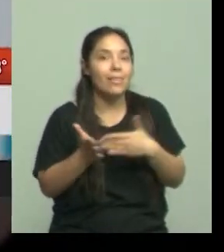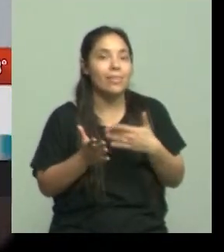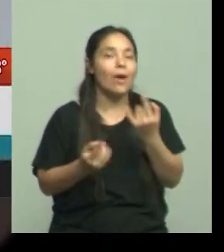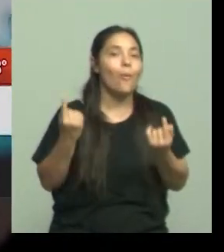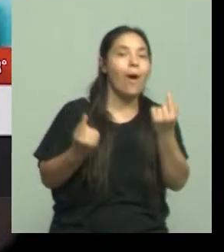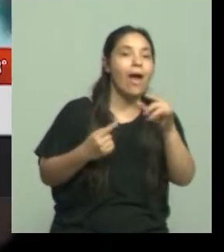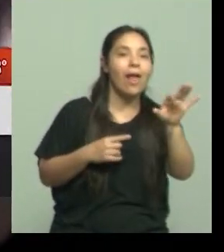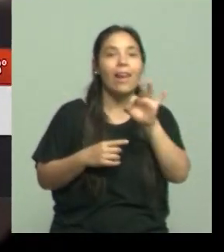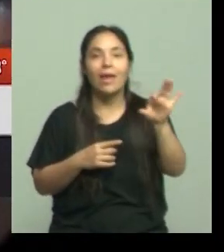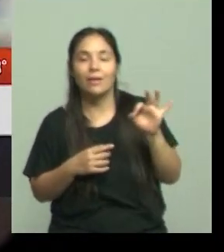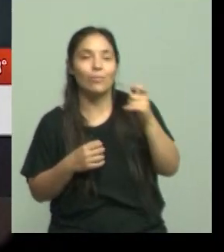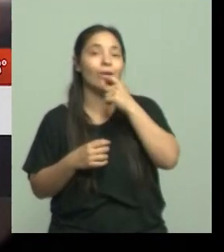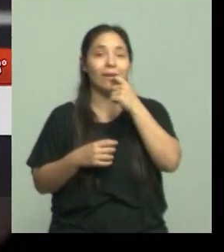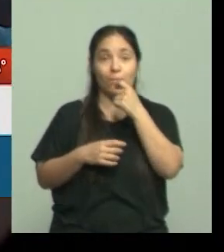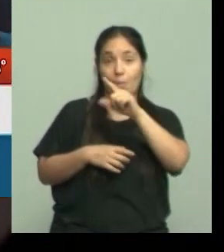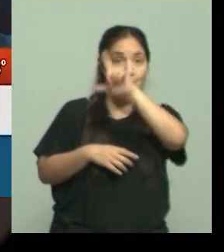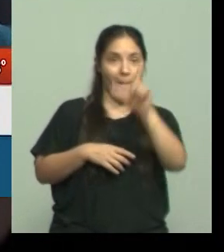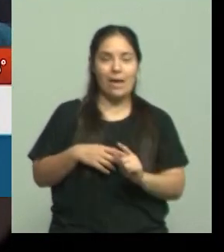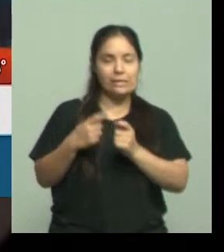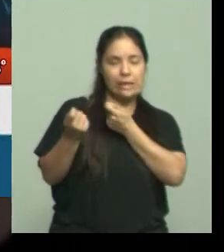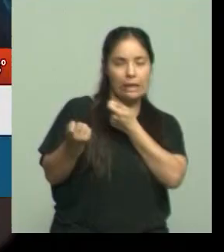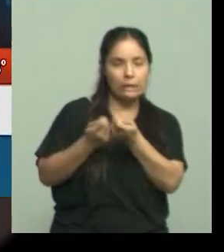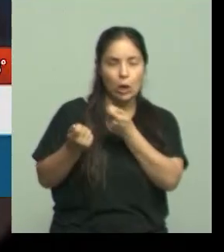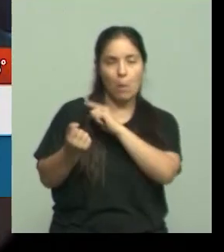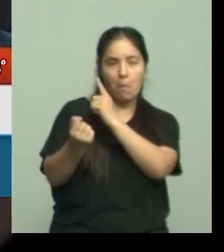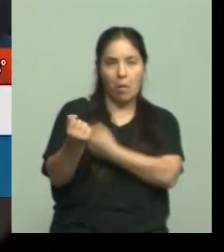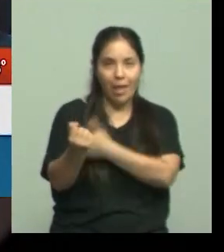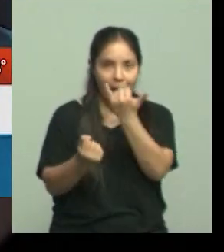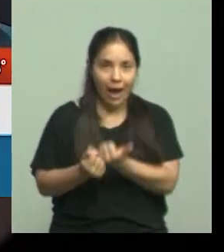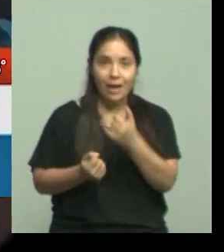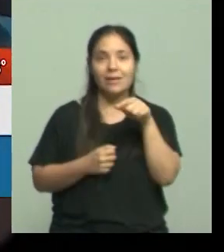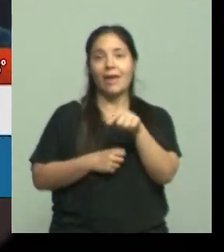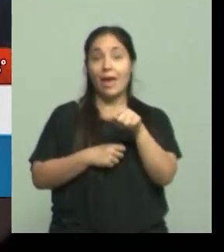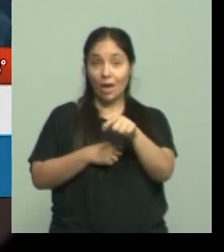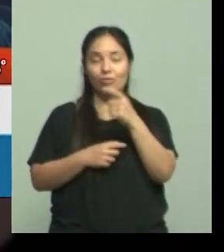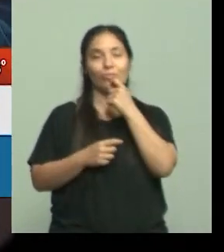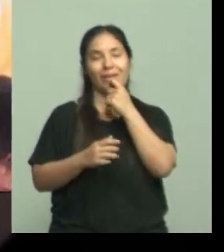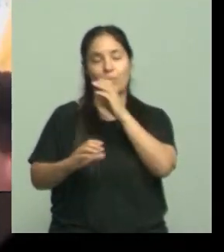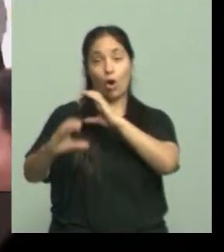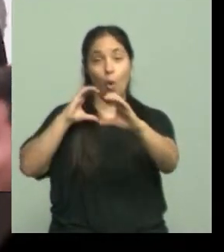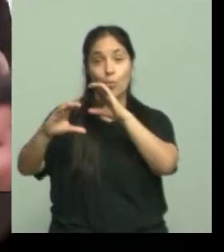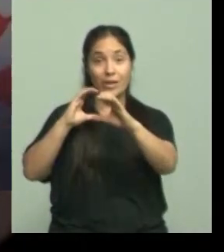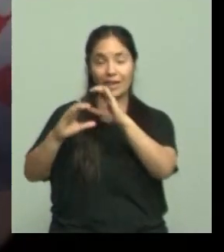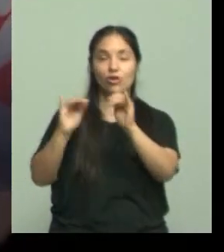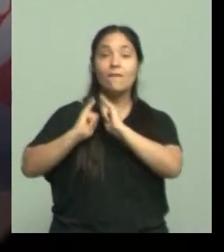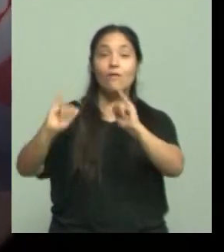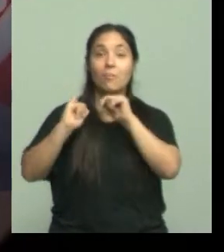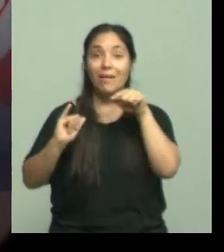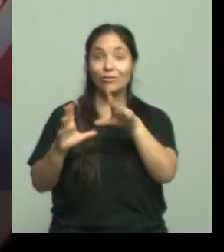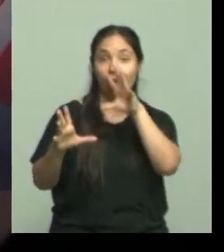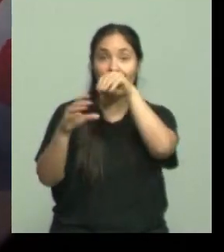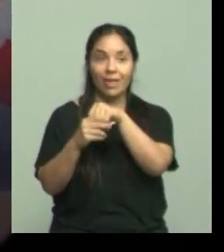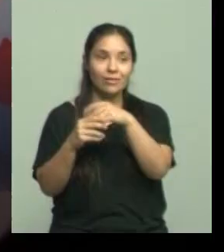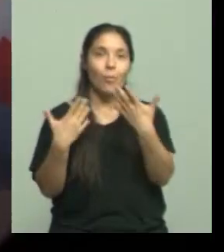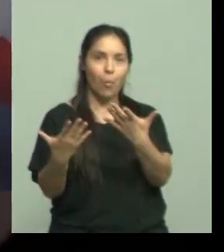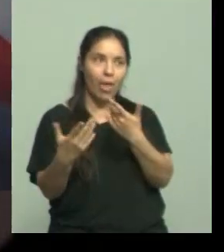quienes pretenden el poder político de un país. Quienes controlan los medios controlan la opinión pública. Sin embargo, con la aparición de